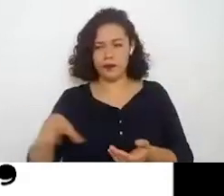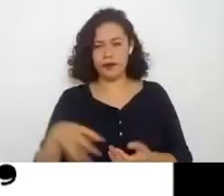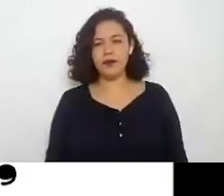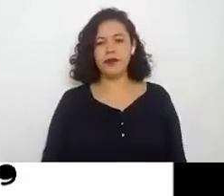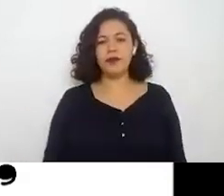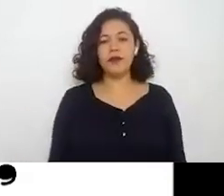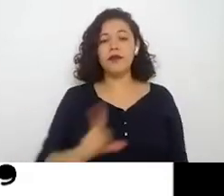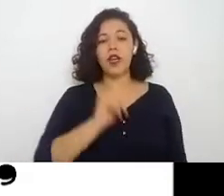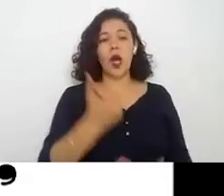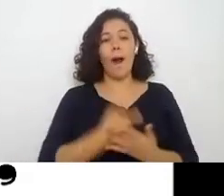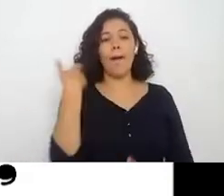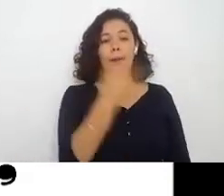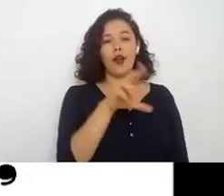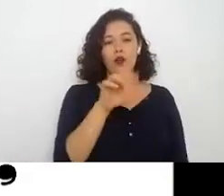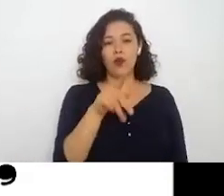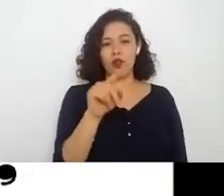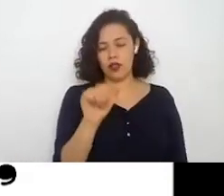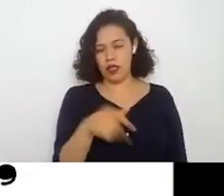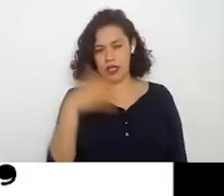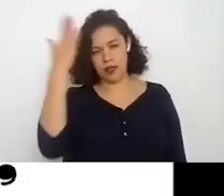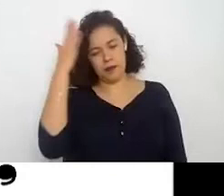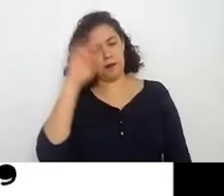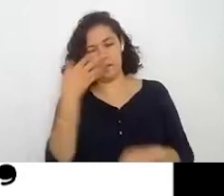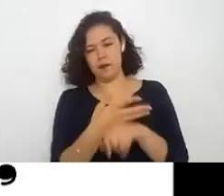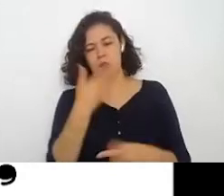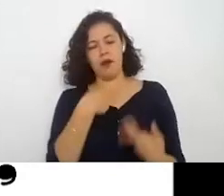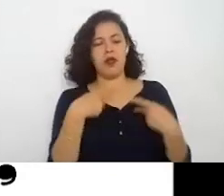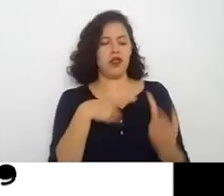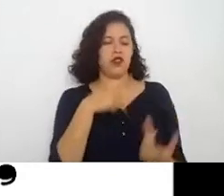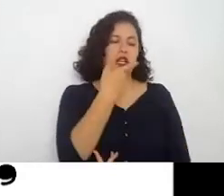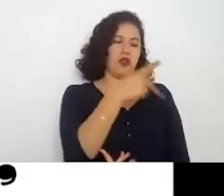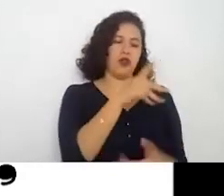de cuotas son cuotas patronales, cuotas del trabajador,